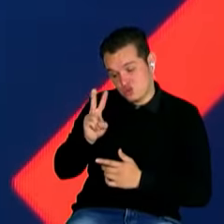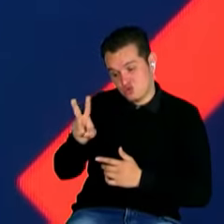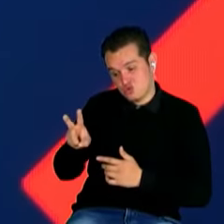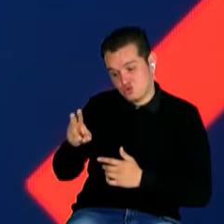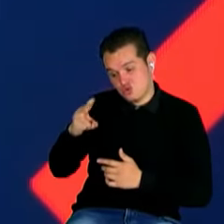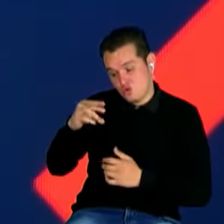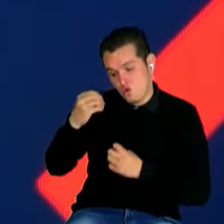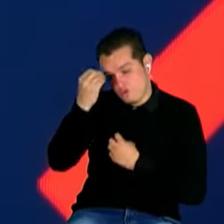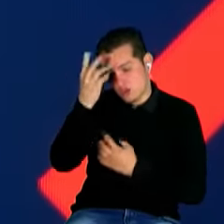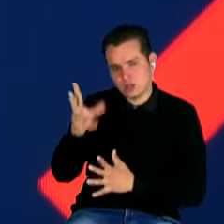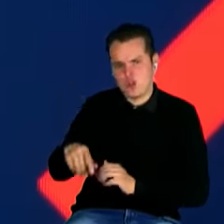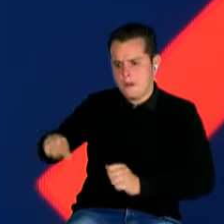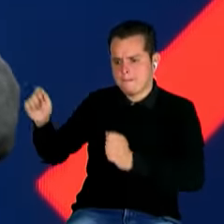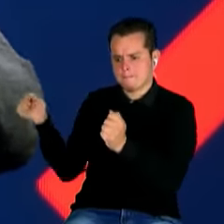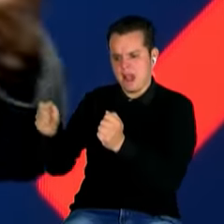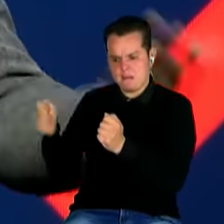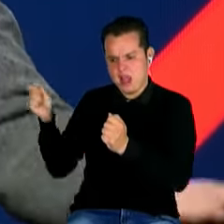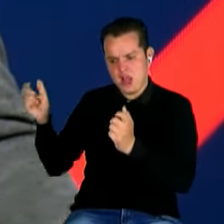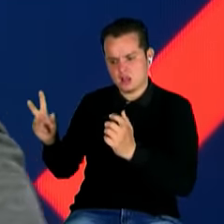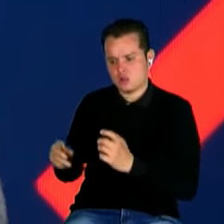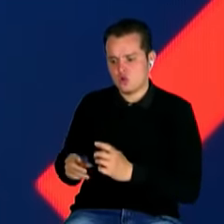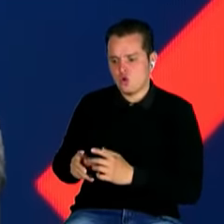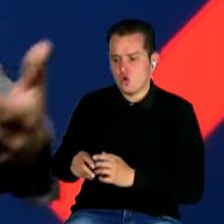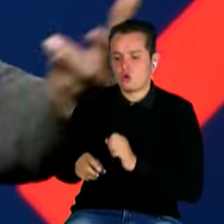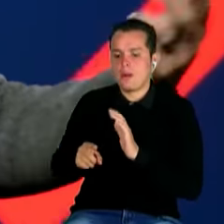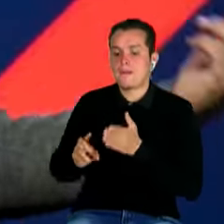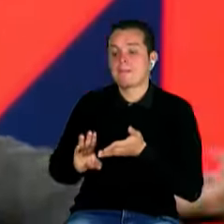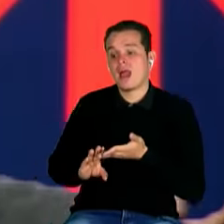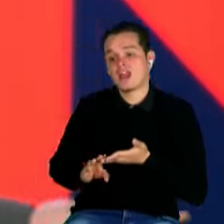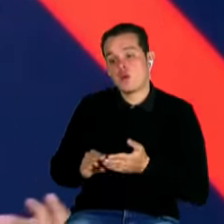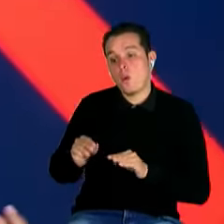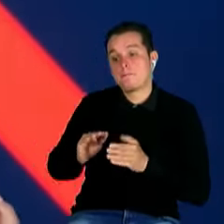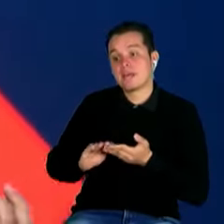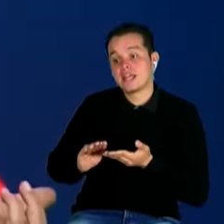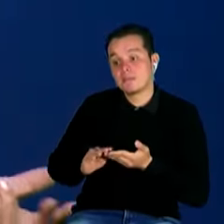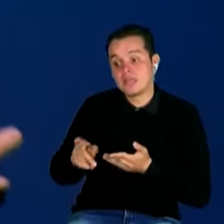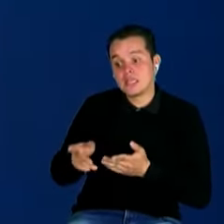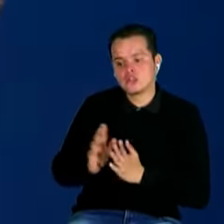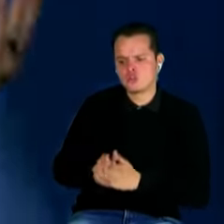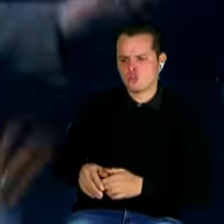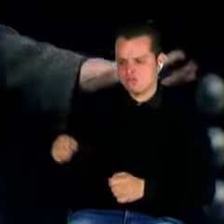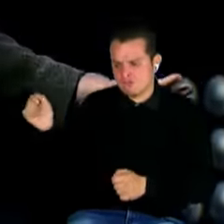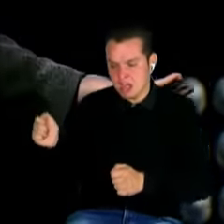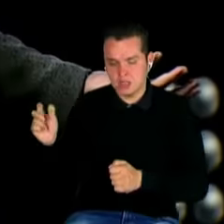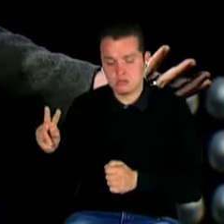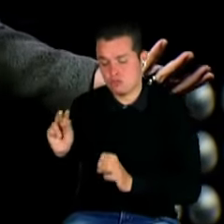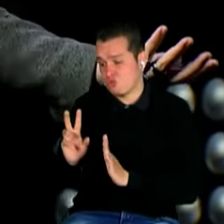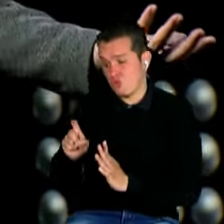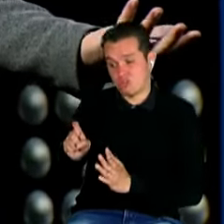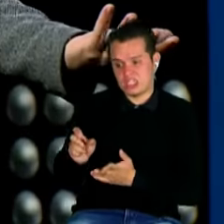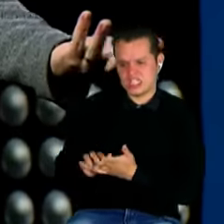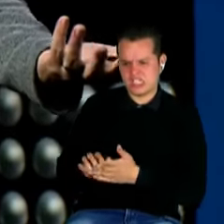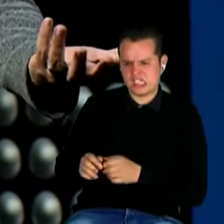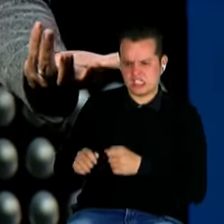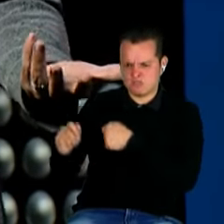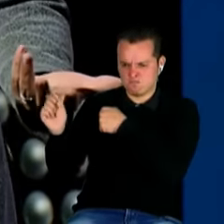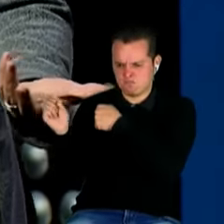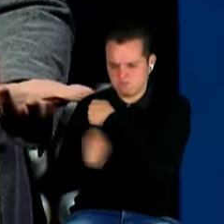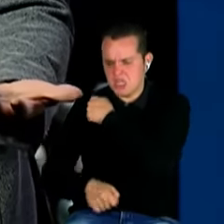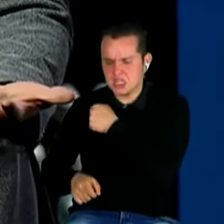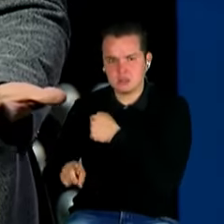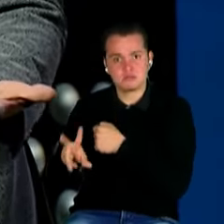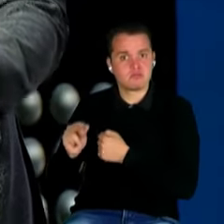no les voy a maltratar, no les voy a negar un permiso, no les voy a tratar con severidad. No tengo necesidad de